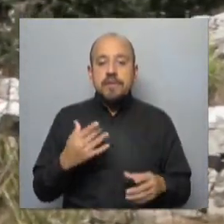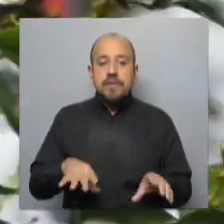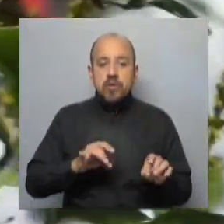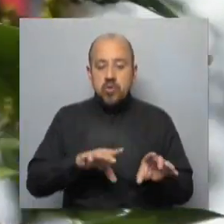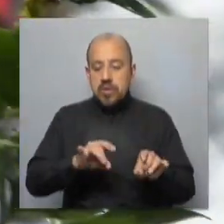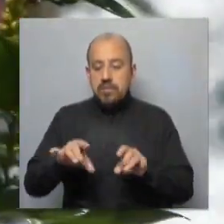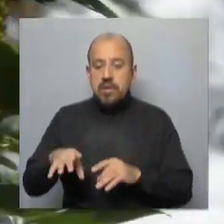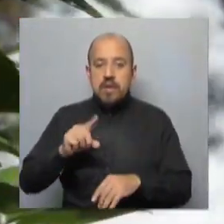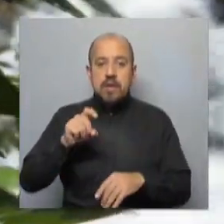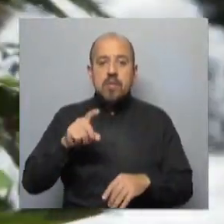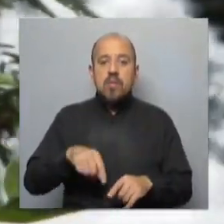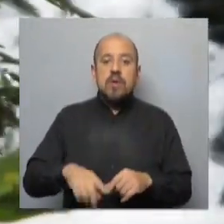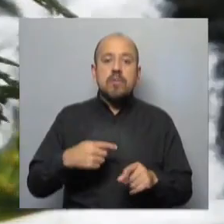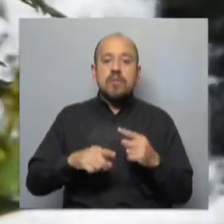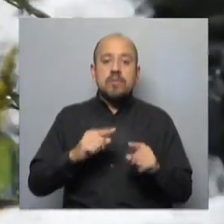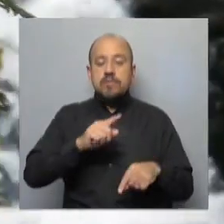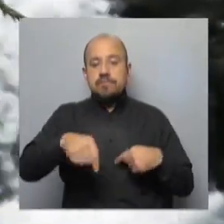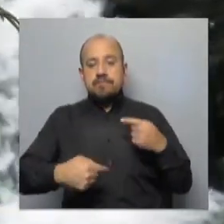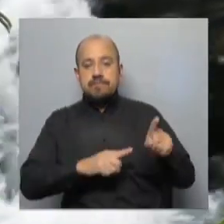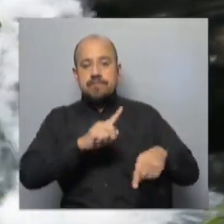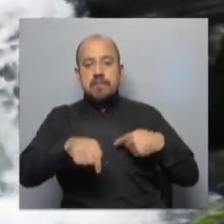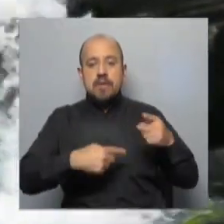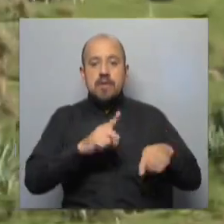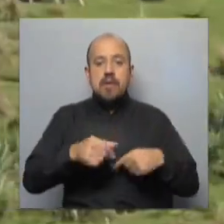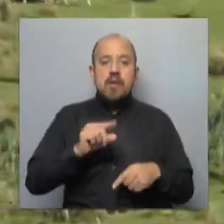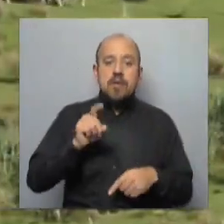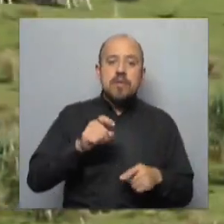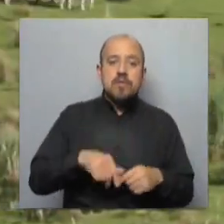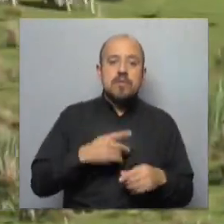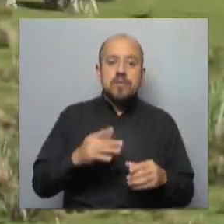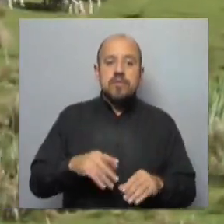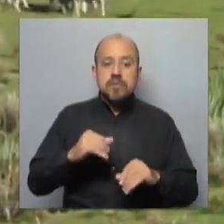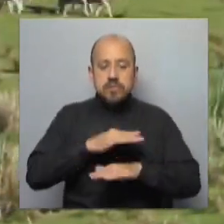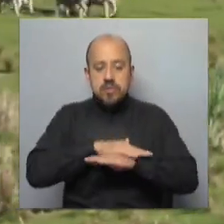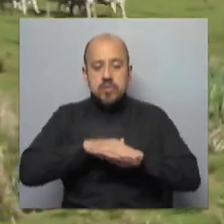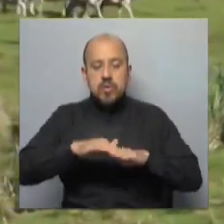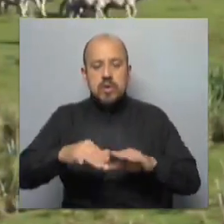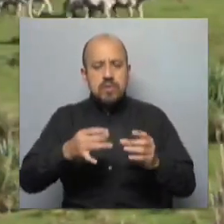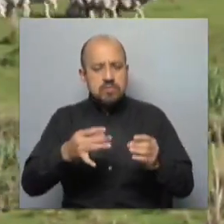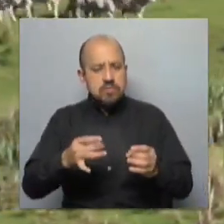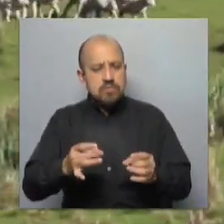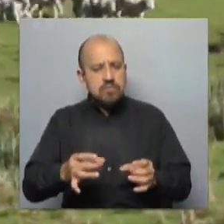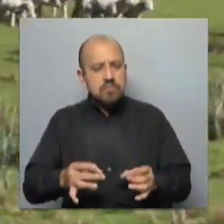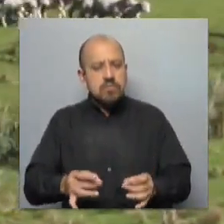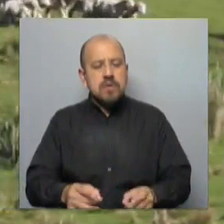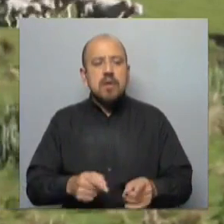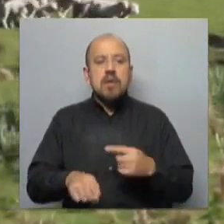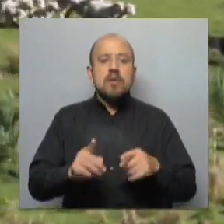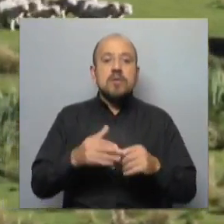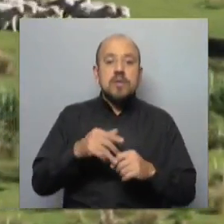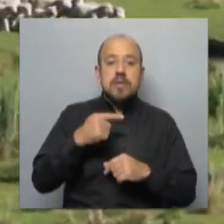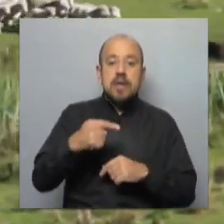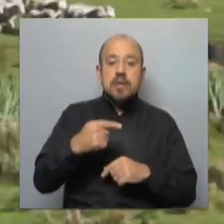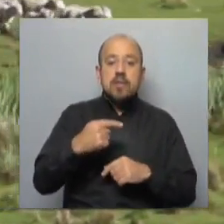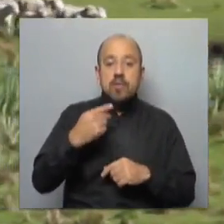pero también a la afectación del ciclo hidrológico contribuye a la erosión de suelos entonces es realmente negativo para